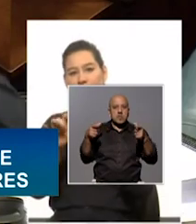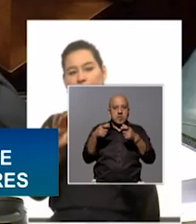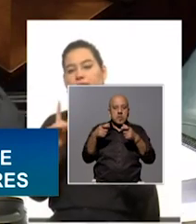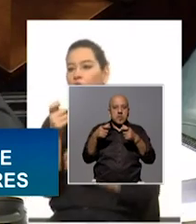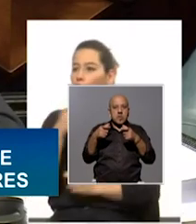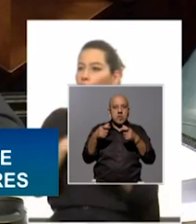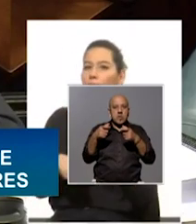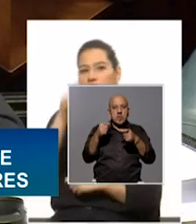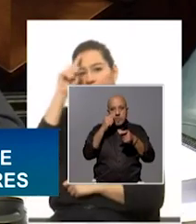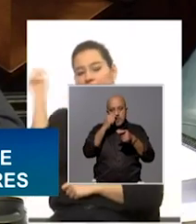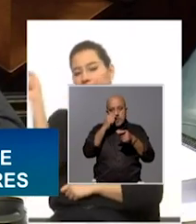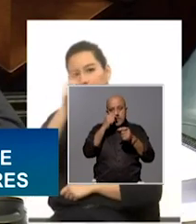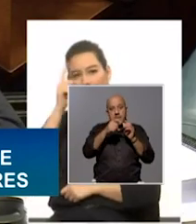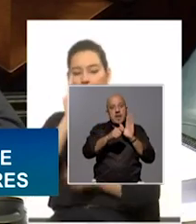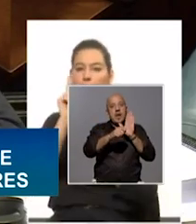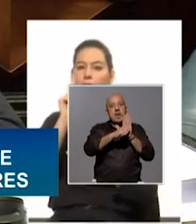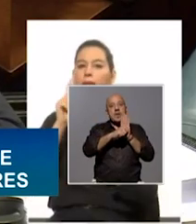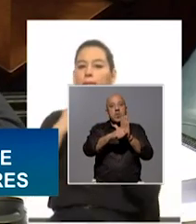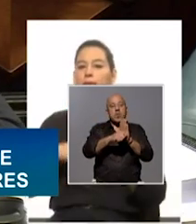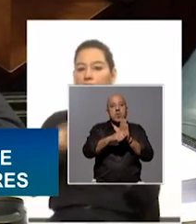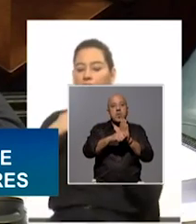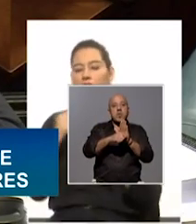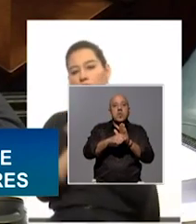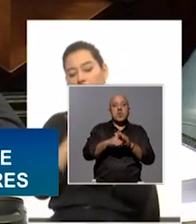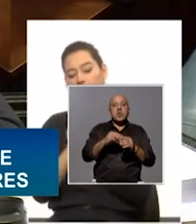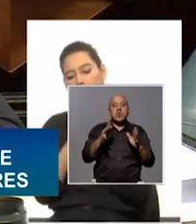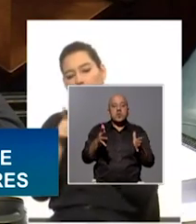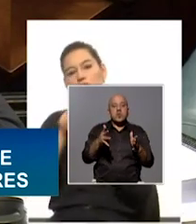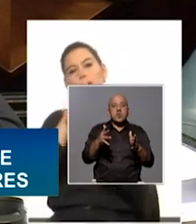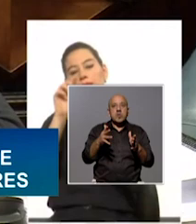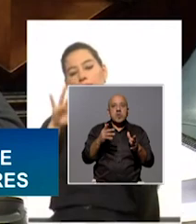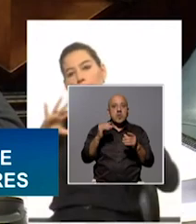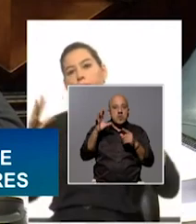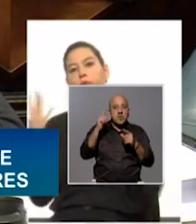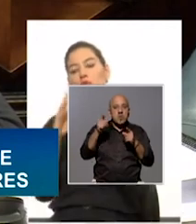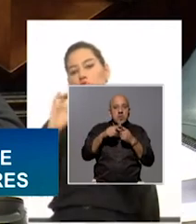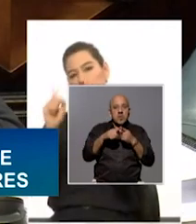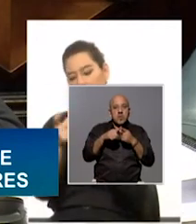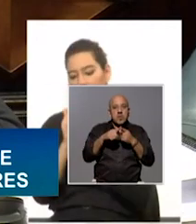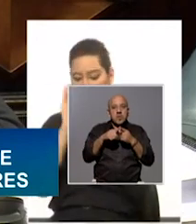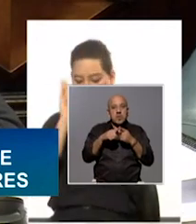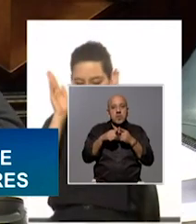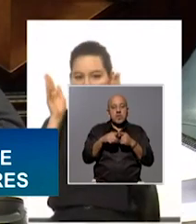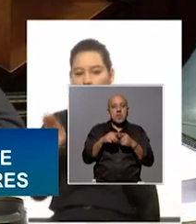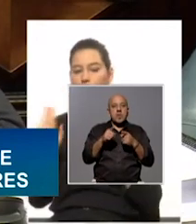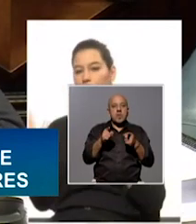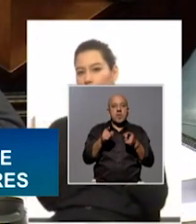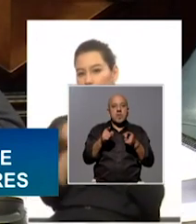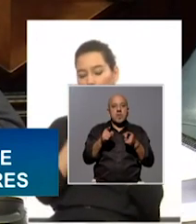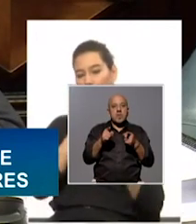analizando los artículos escuchando a más de cien organizaciones de la sociedad civil y bueno